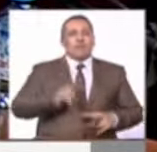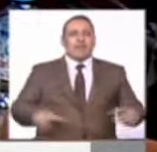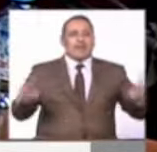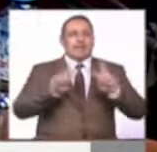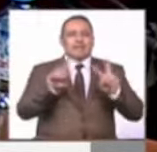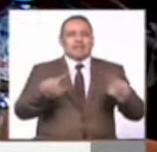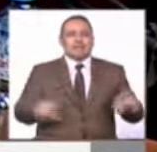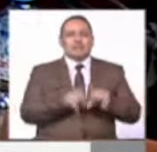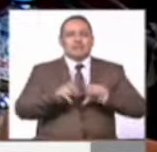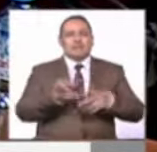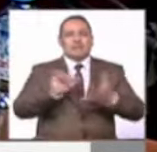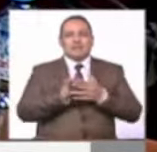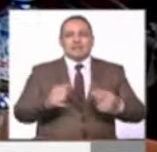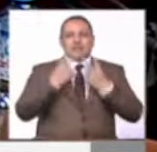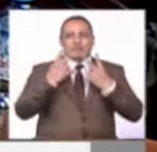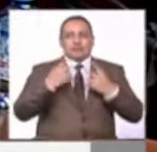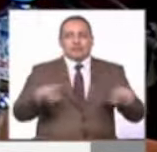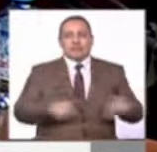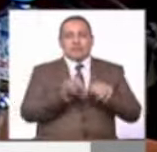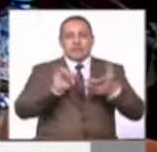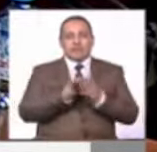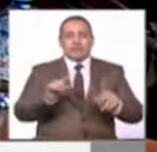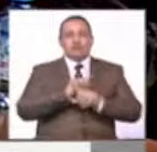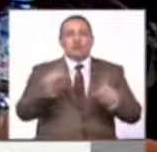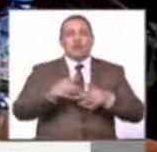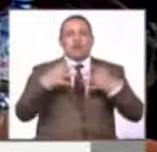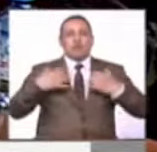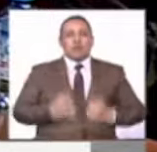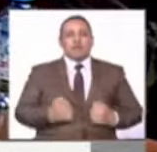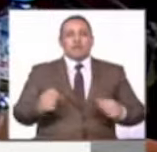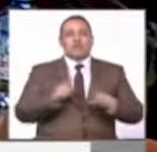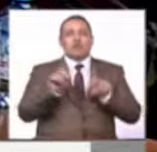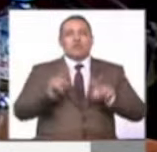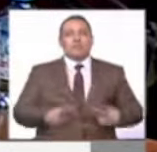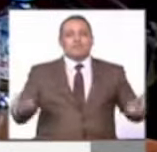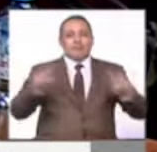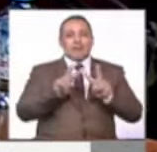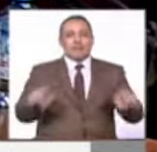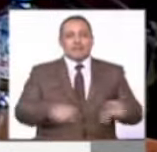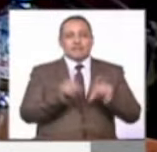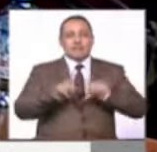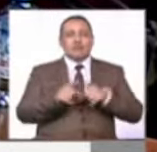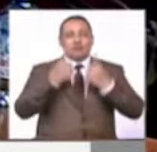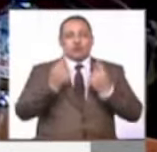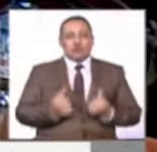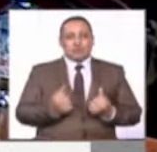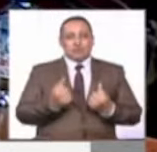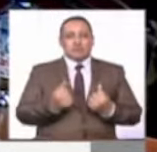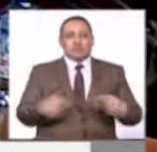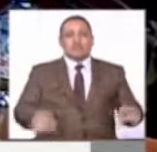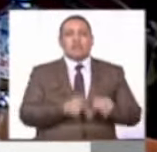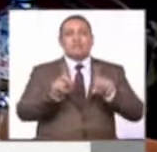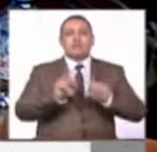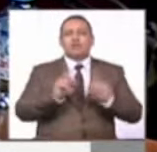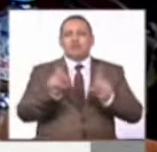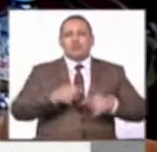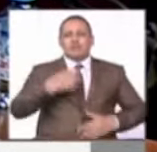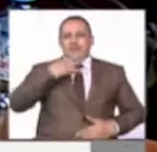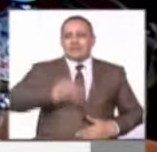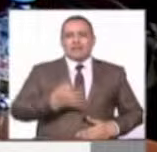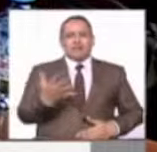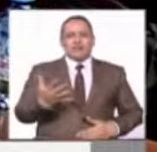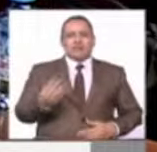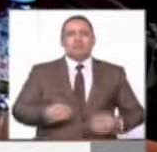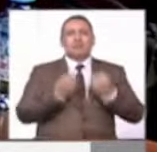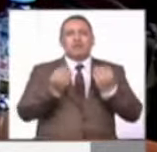informe de servir fue suscrito por una no abogada y no vale por una economista eso no es Exacto